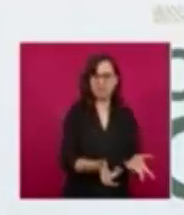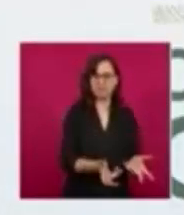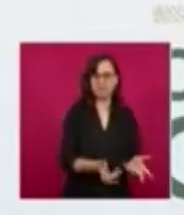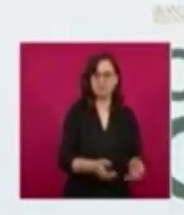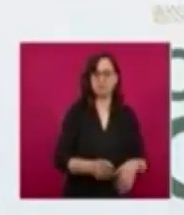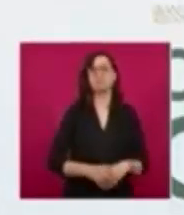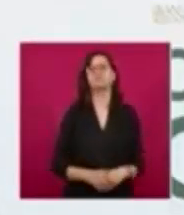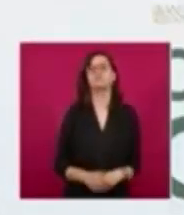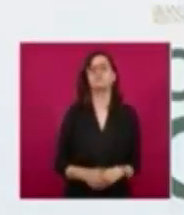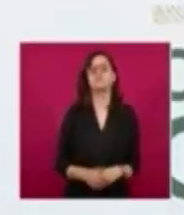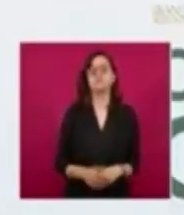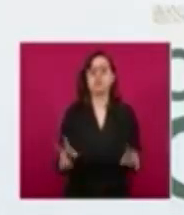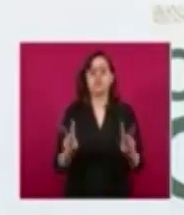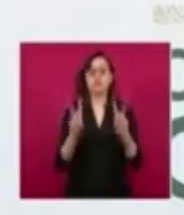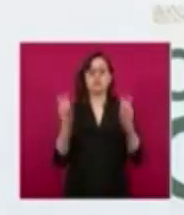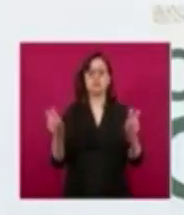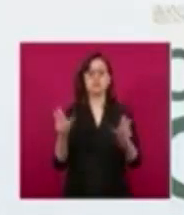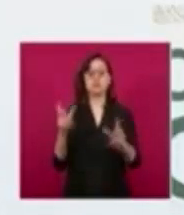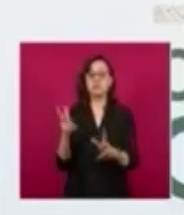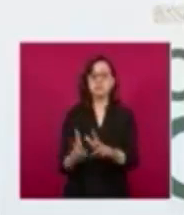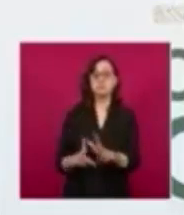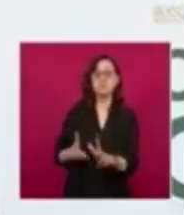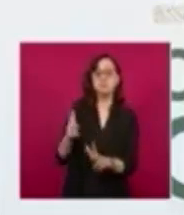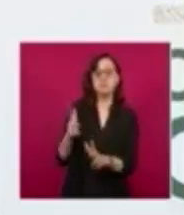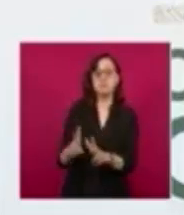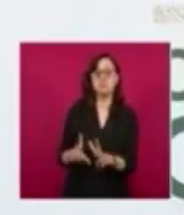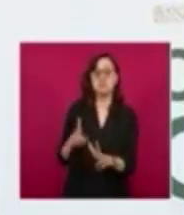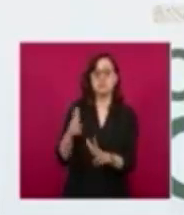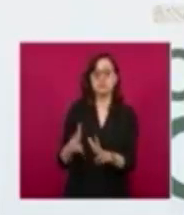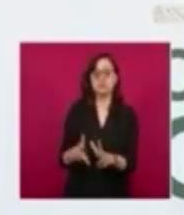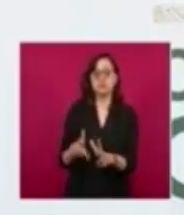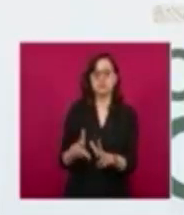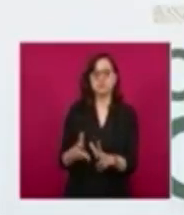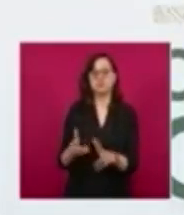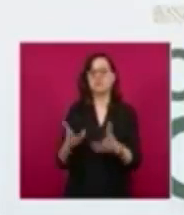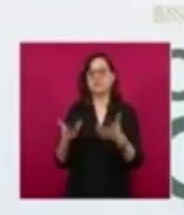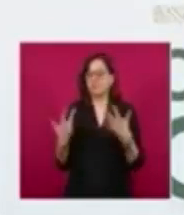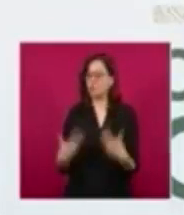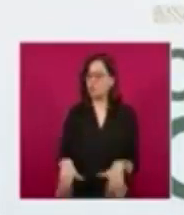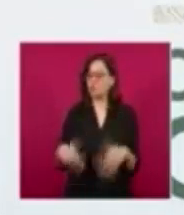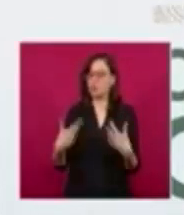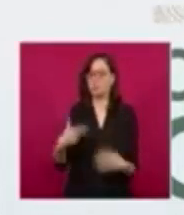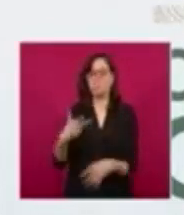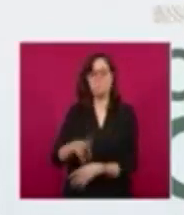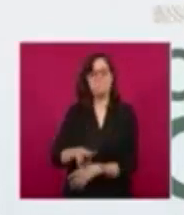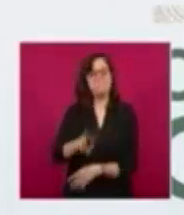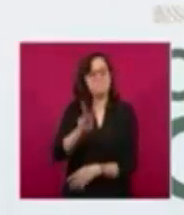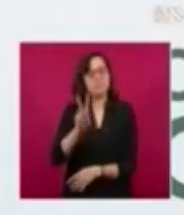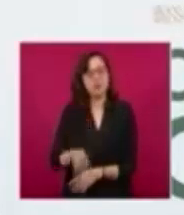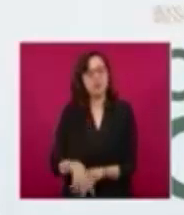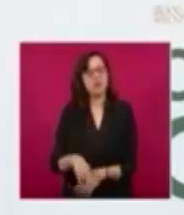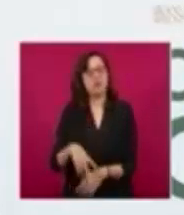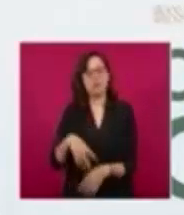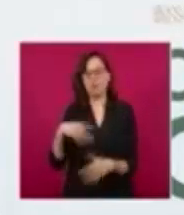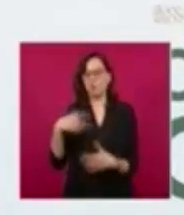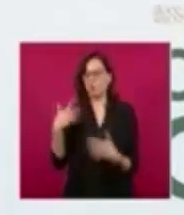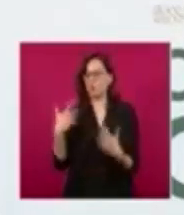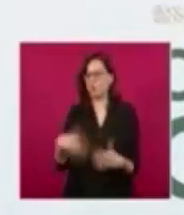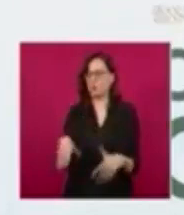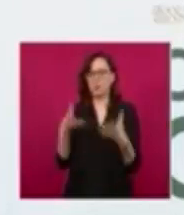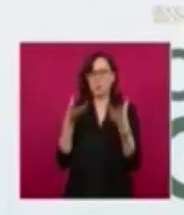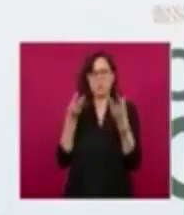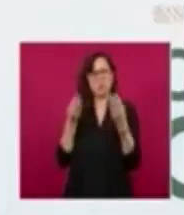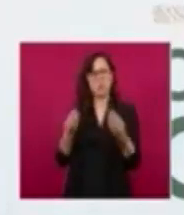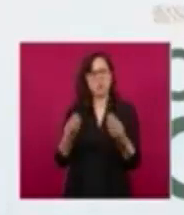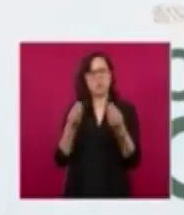y aquí, pues, ¿verdad? Por más que le busco, ya está la transcripción a disposición de todos